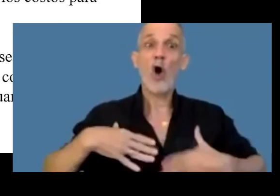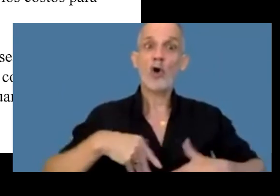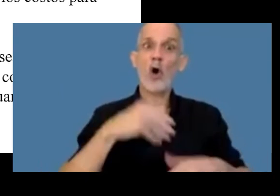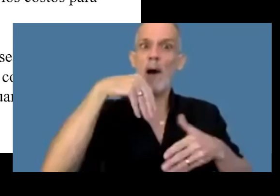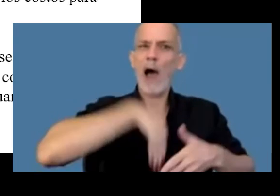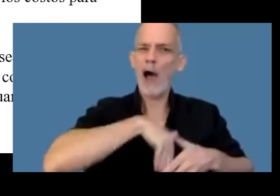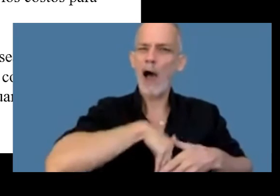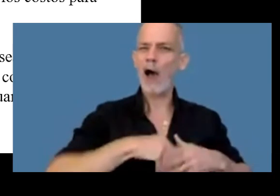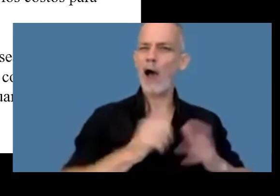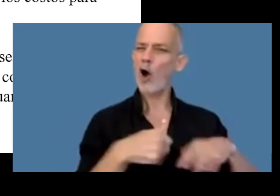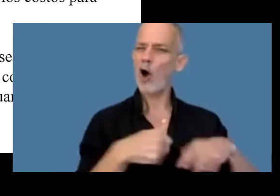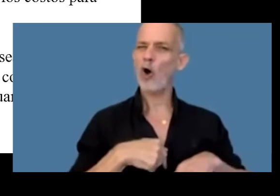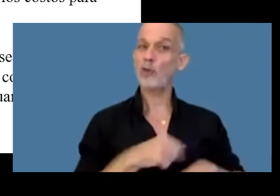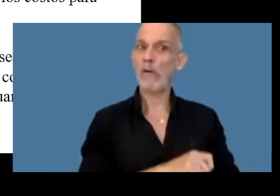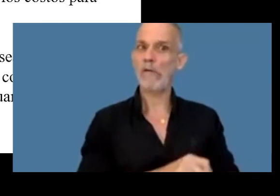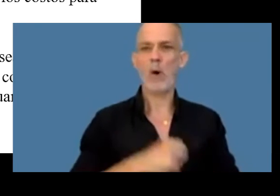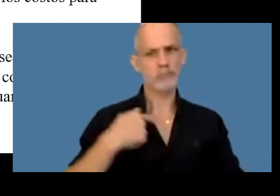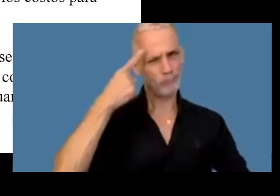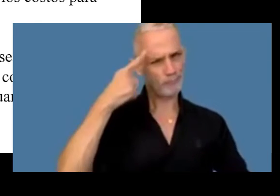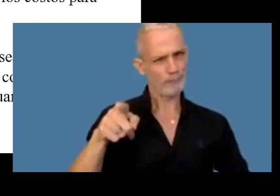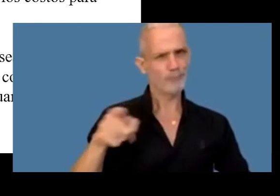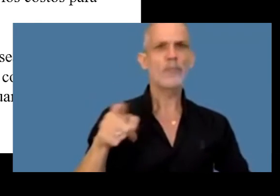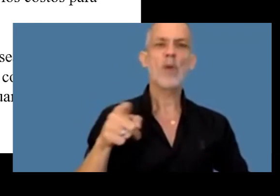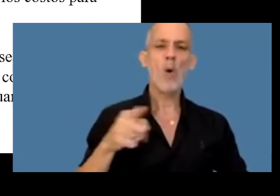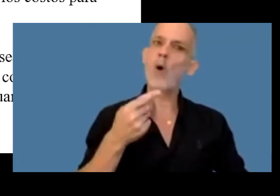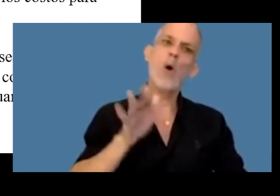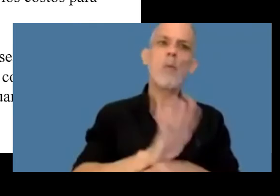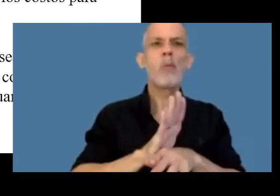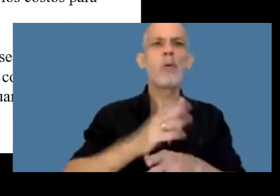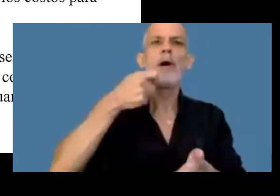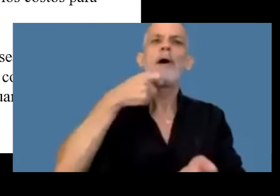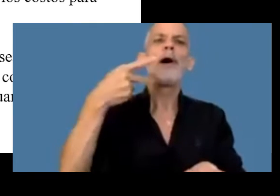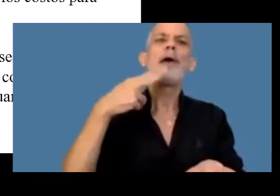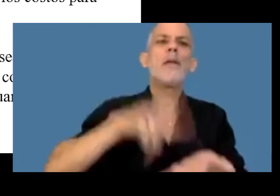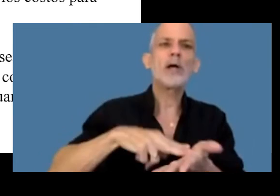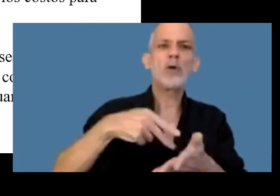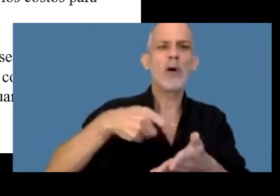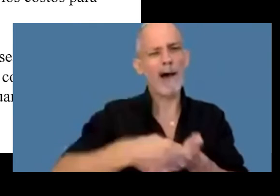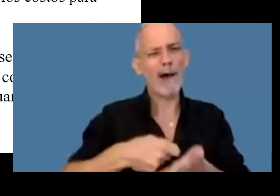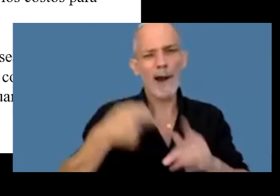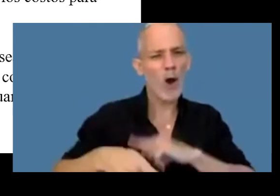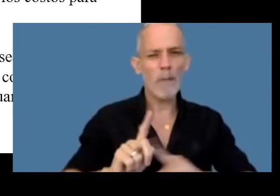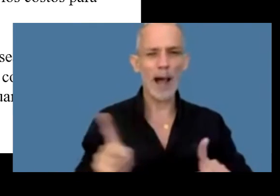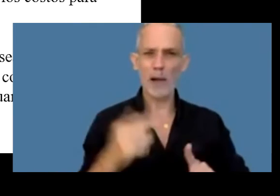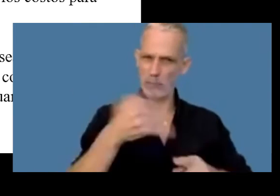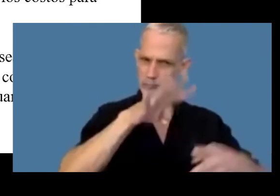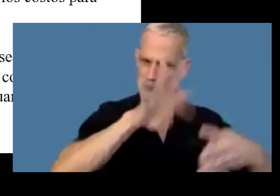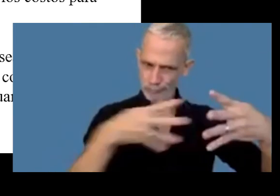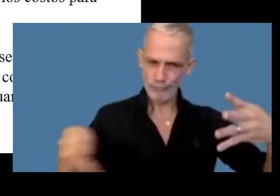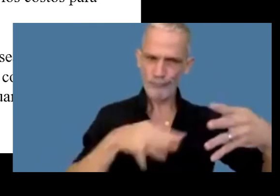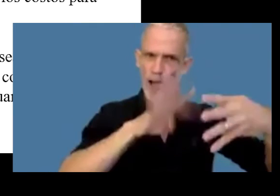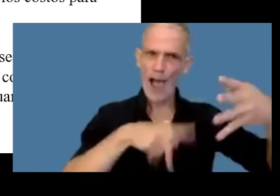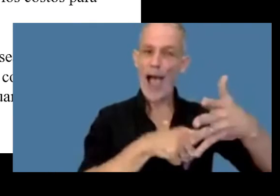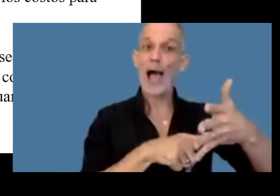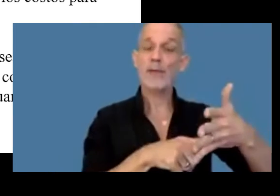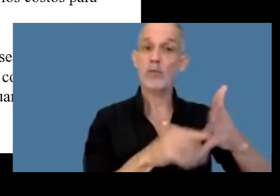¿sí?, se interpreta que es una causal de evasión. Por ello, hay tabulado, de acuerdo a un